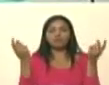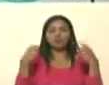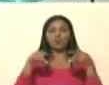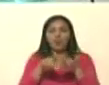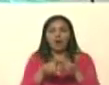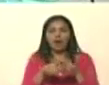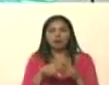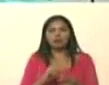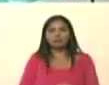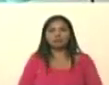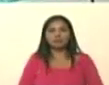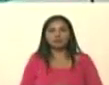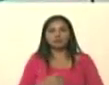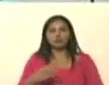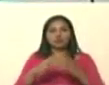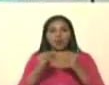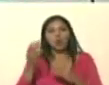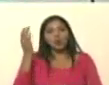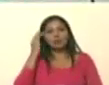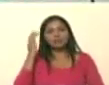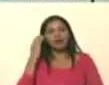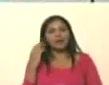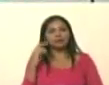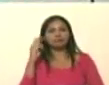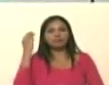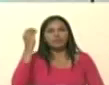a todos los que saben leer la mente